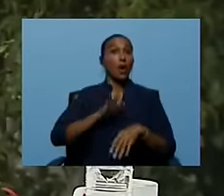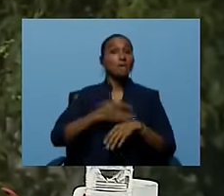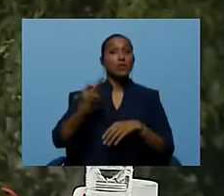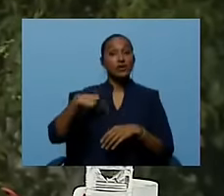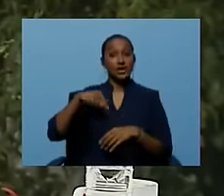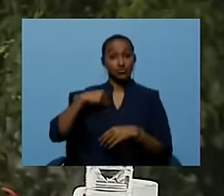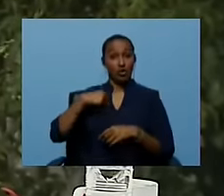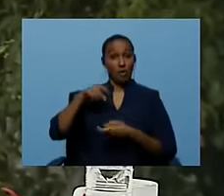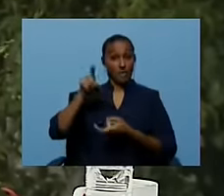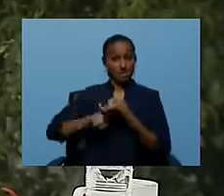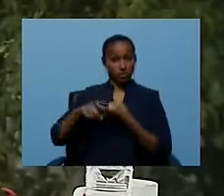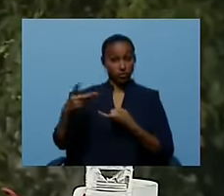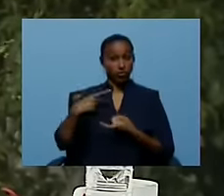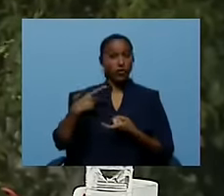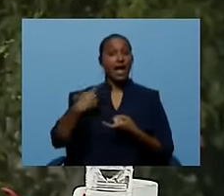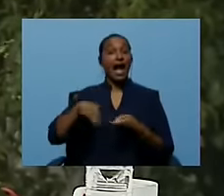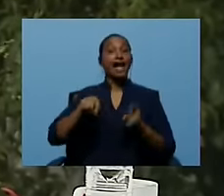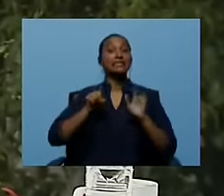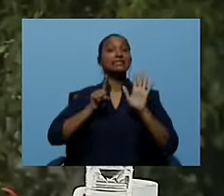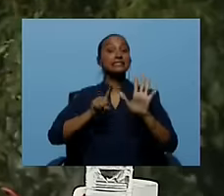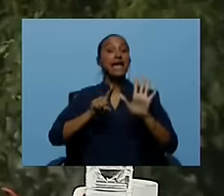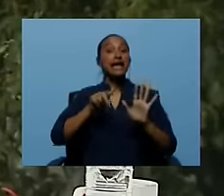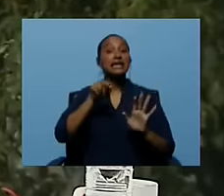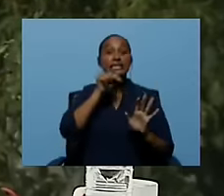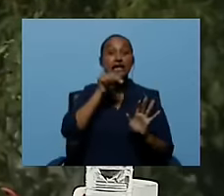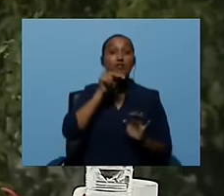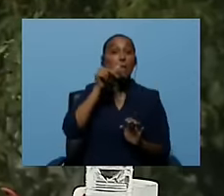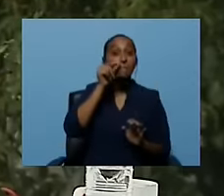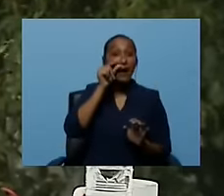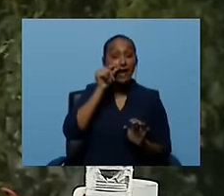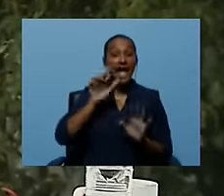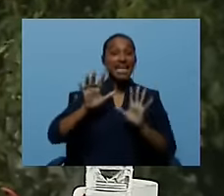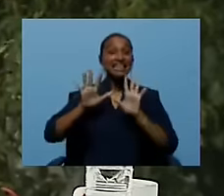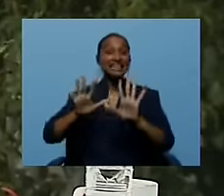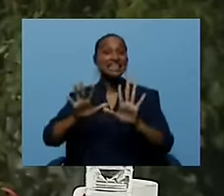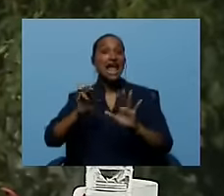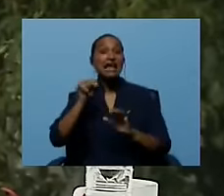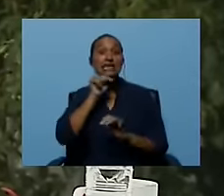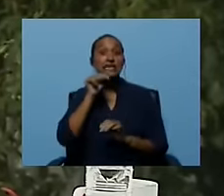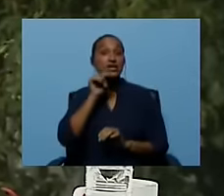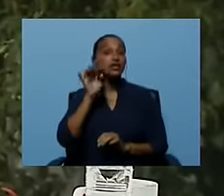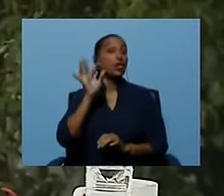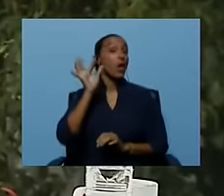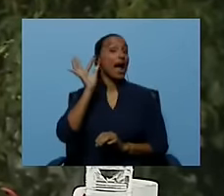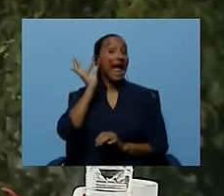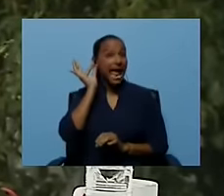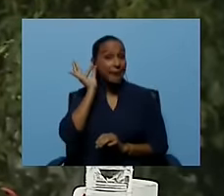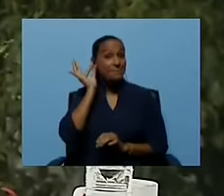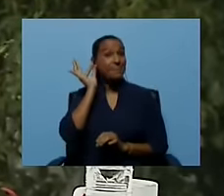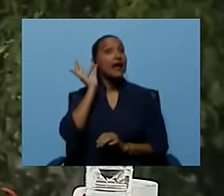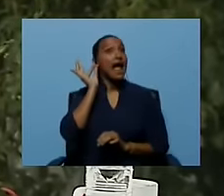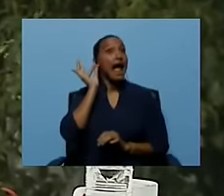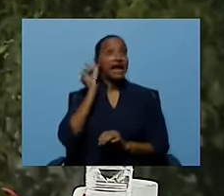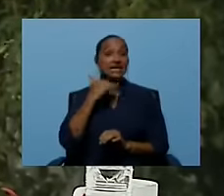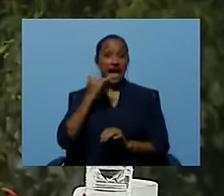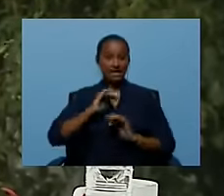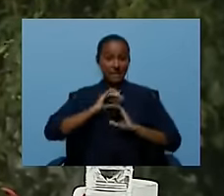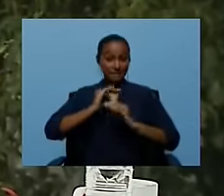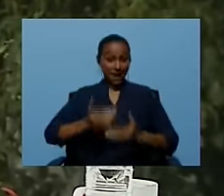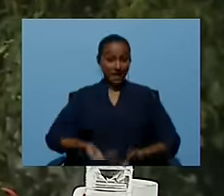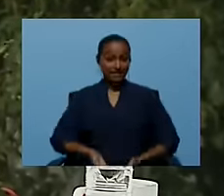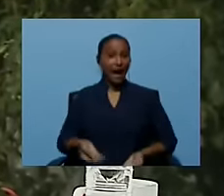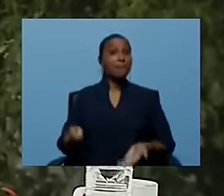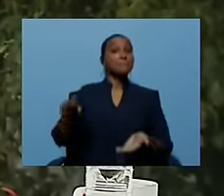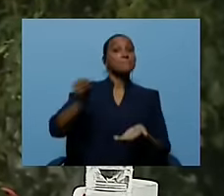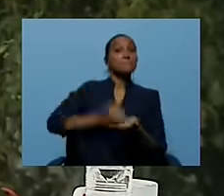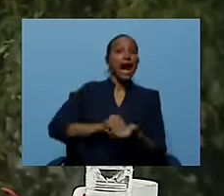6 nietos y 10 nietas. Y el racho ardiendo porque vino otro nieto por ahí. Y nosotros nos vamos para el